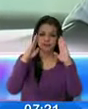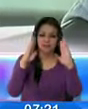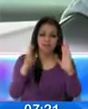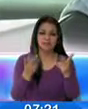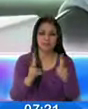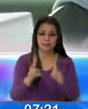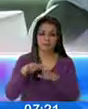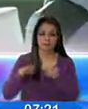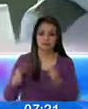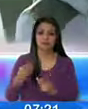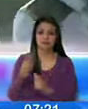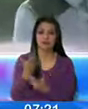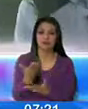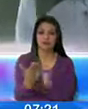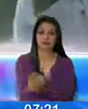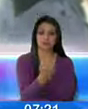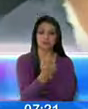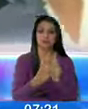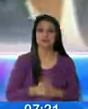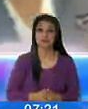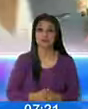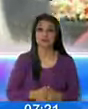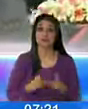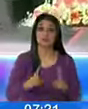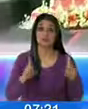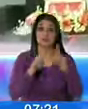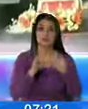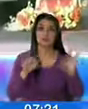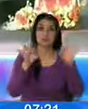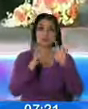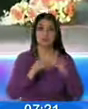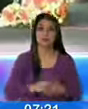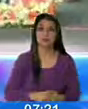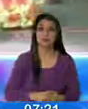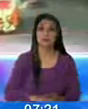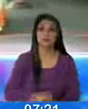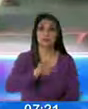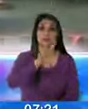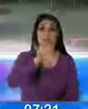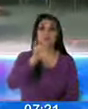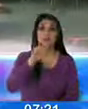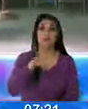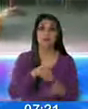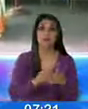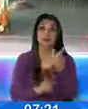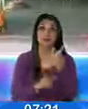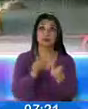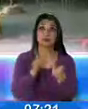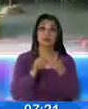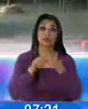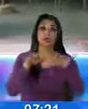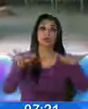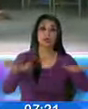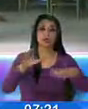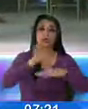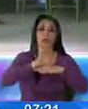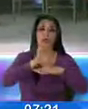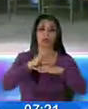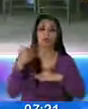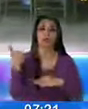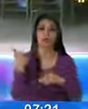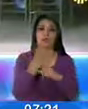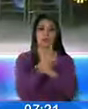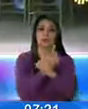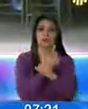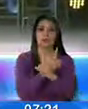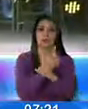Le agradecemos muchísimo. Un dato muy importante son que son cerca de 350,000 personas a escala nacional con discapacidad